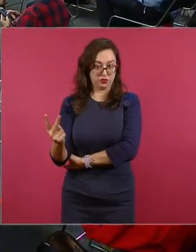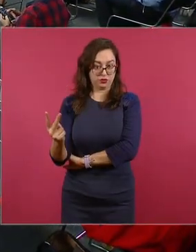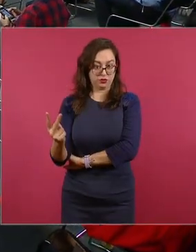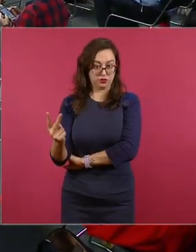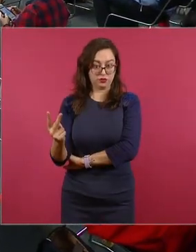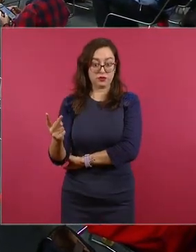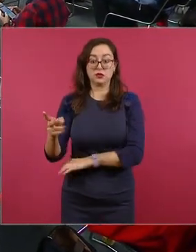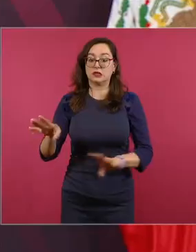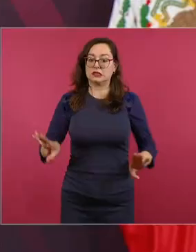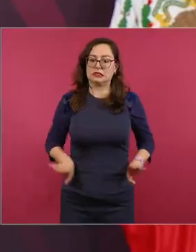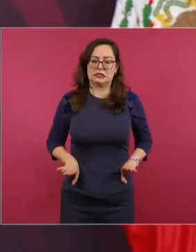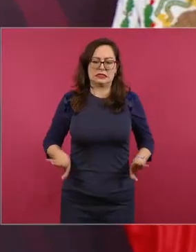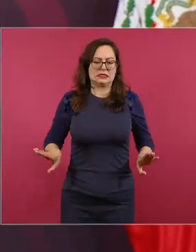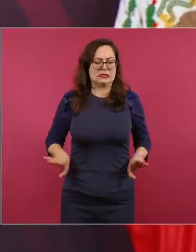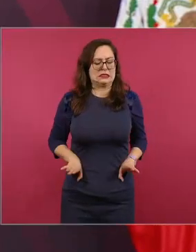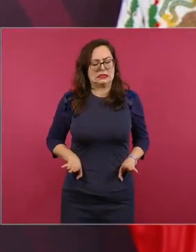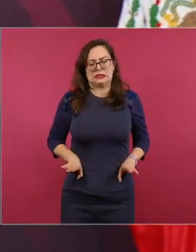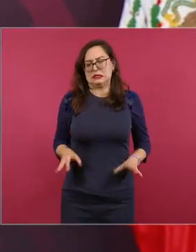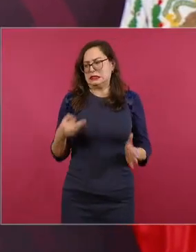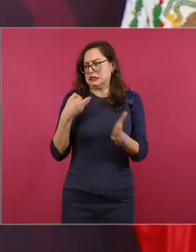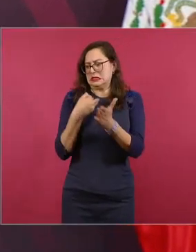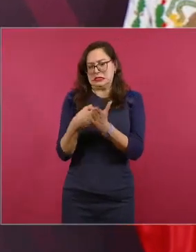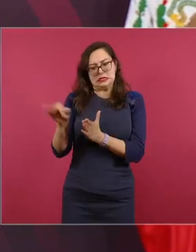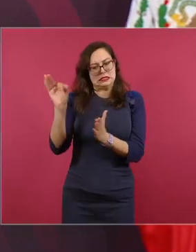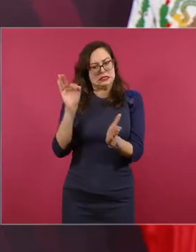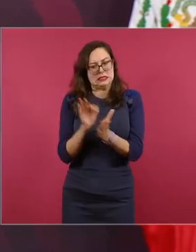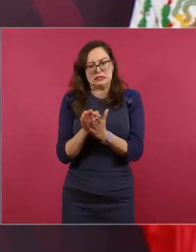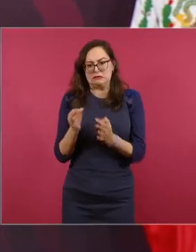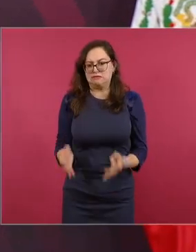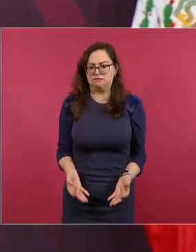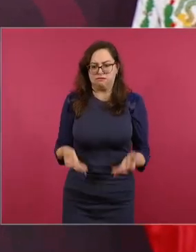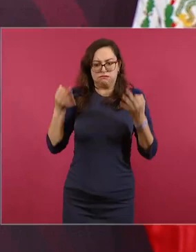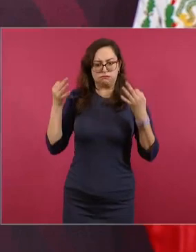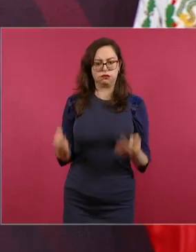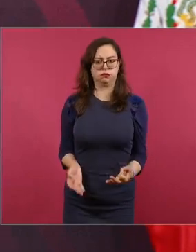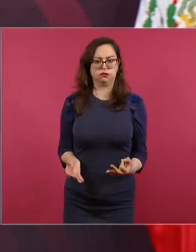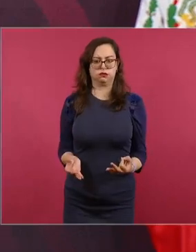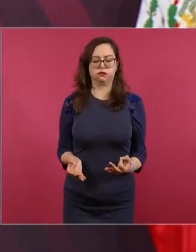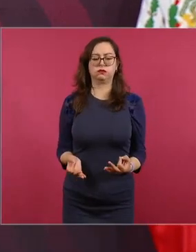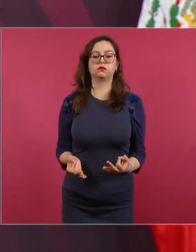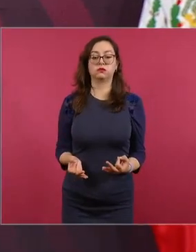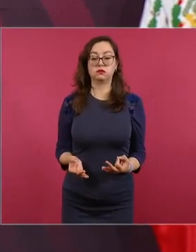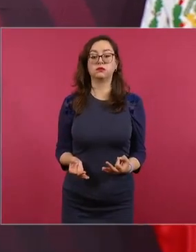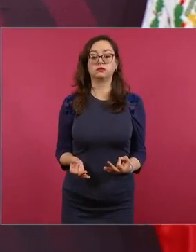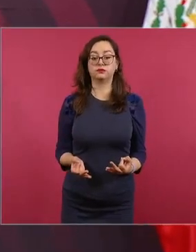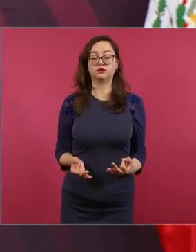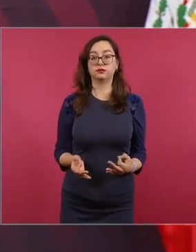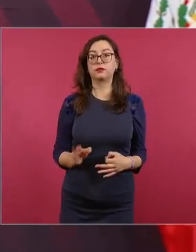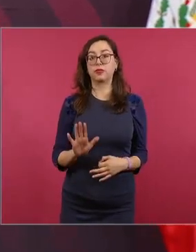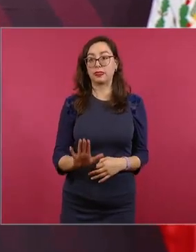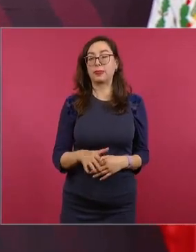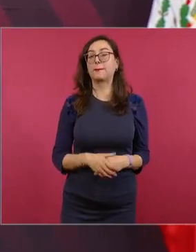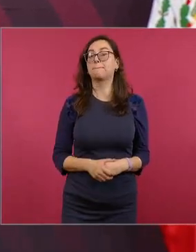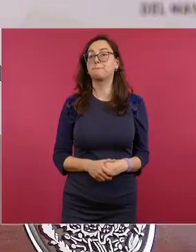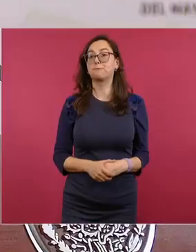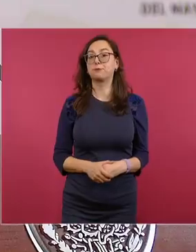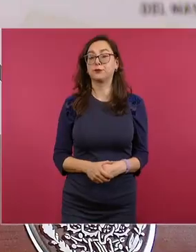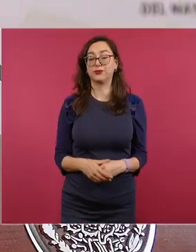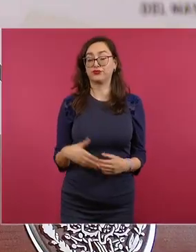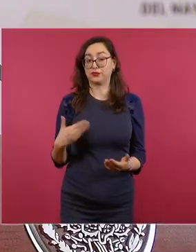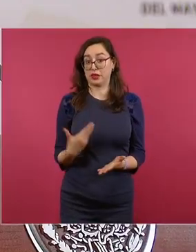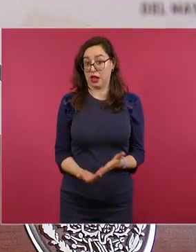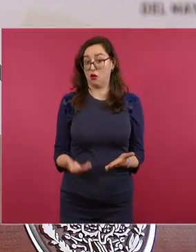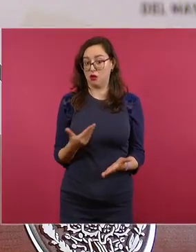actuó de manera ejemplar. En la historia reciente hay dos